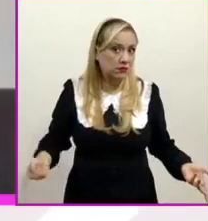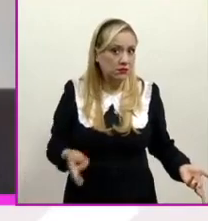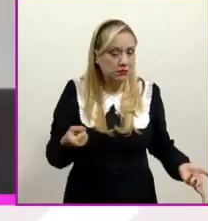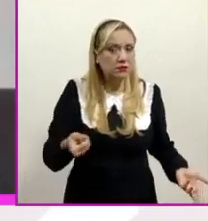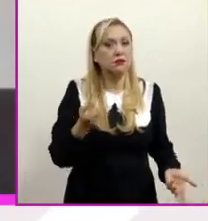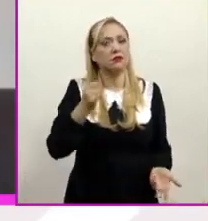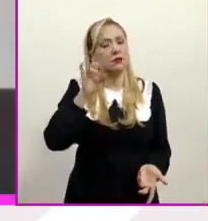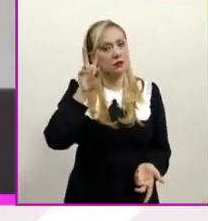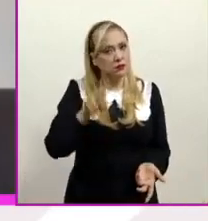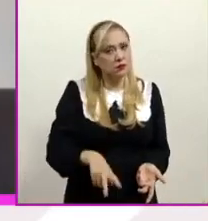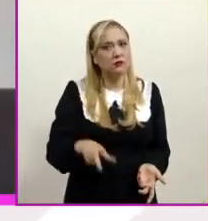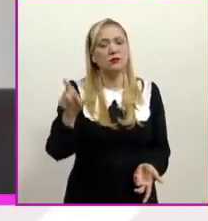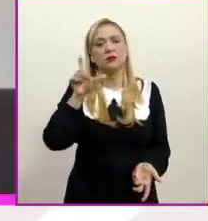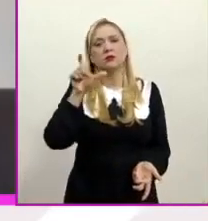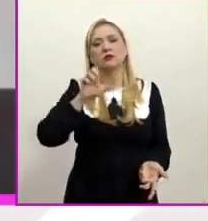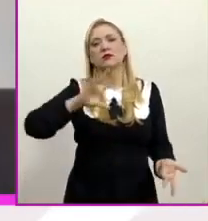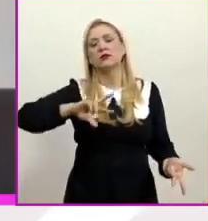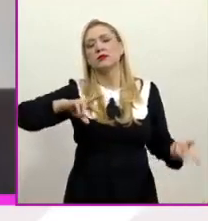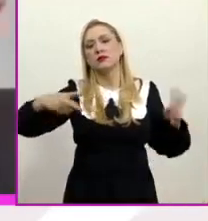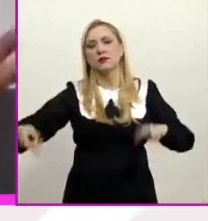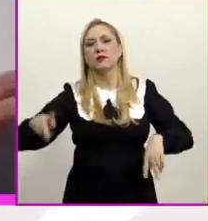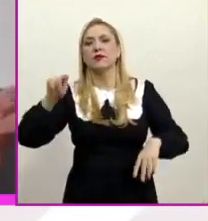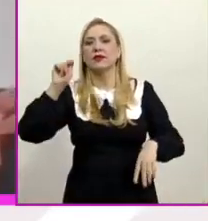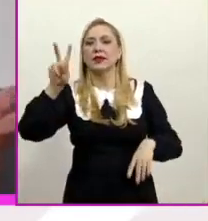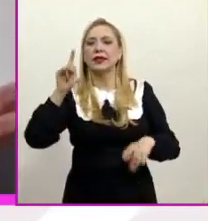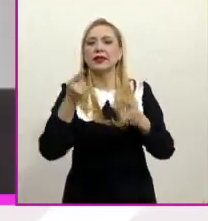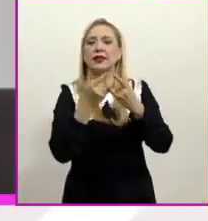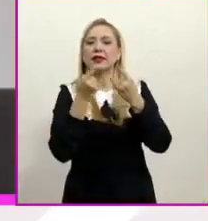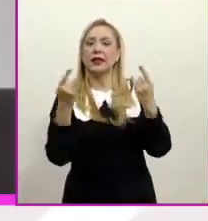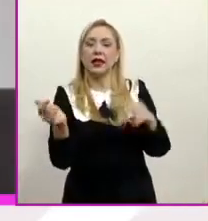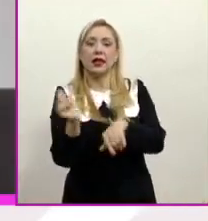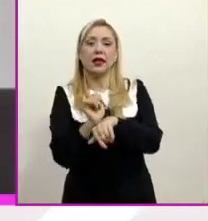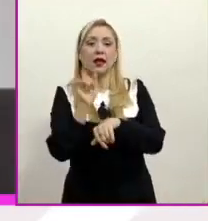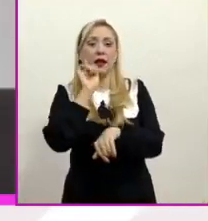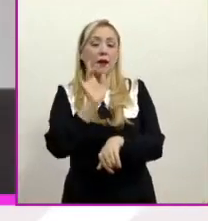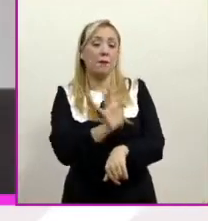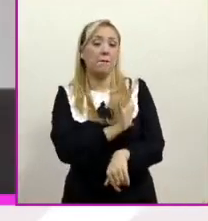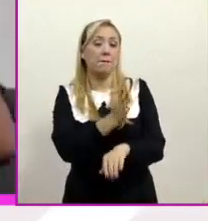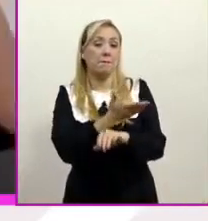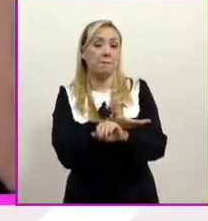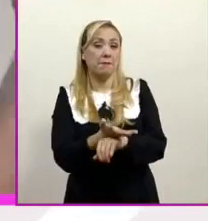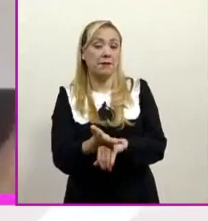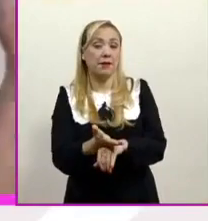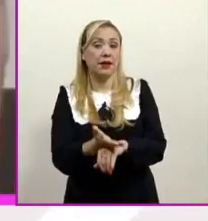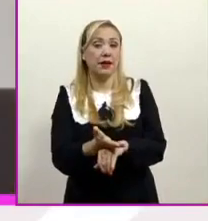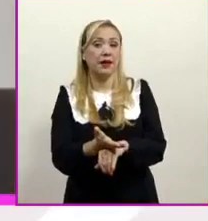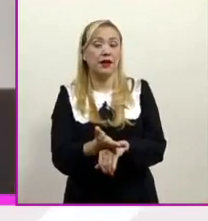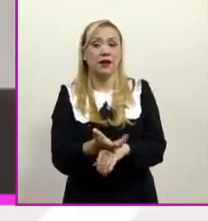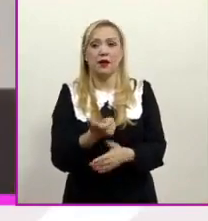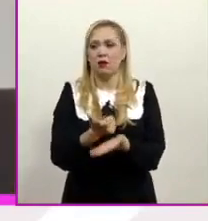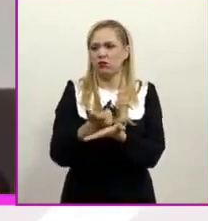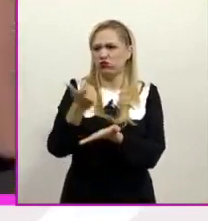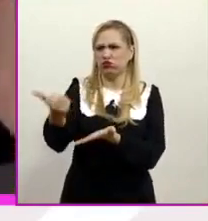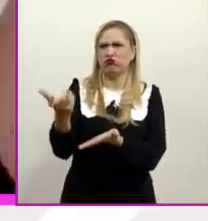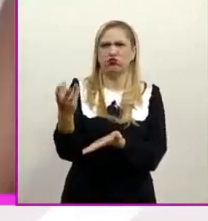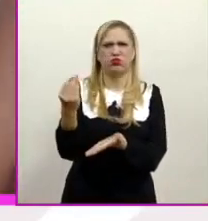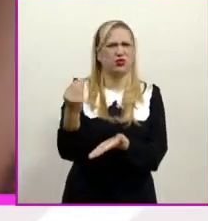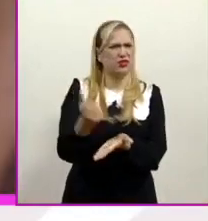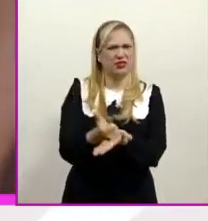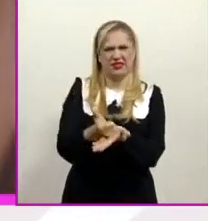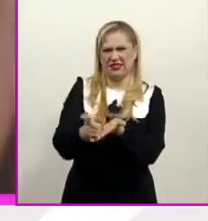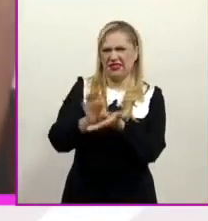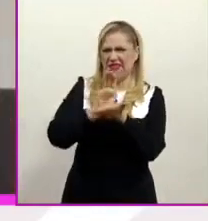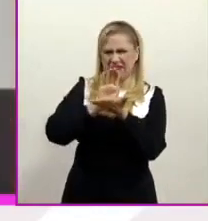Pero sí, y cuando hacen una telenovela y contratan a una actriz blanca o a un actor blanco, le pagan un montón de dinero, pero así un